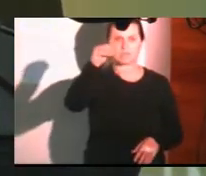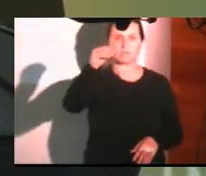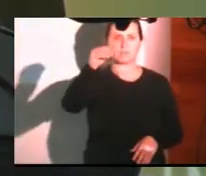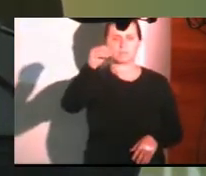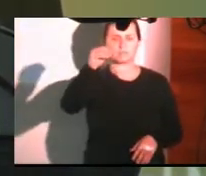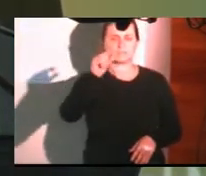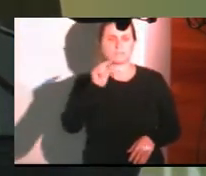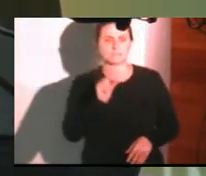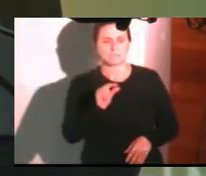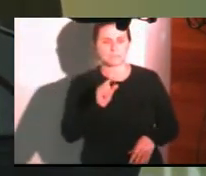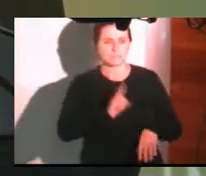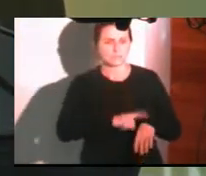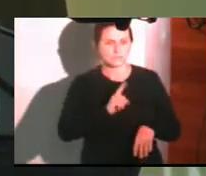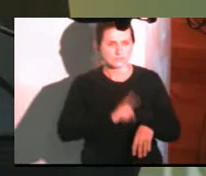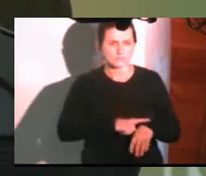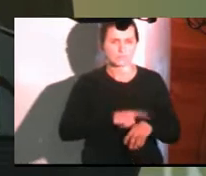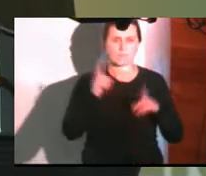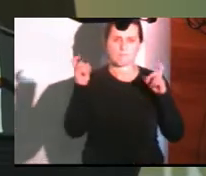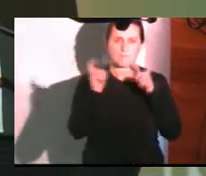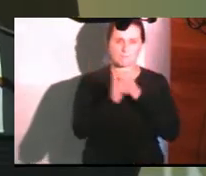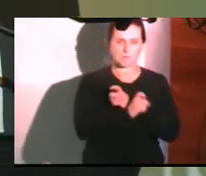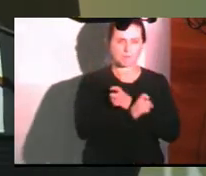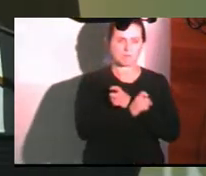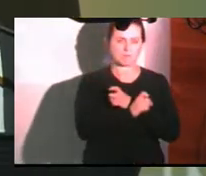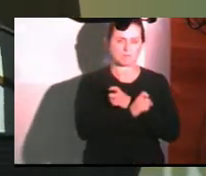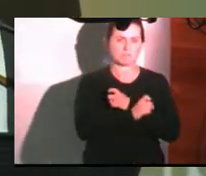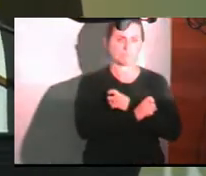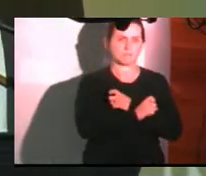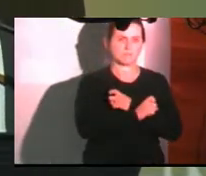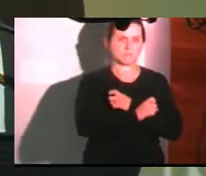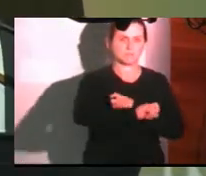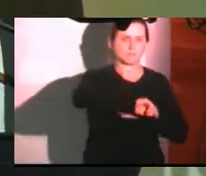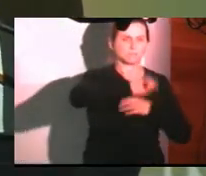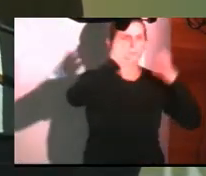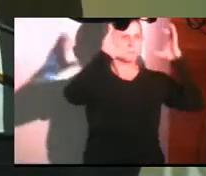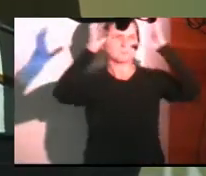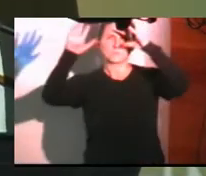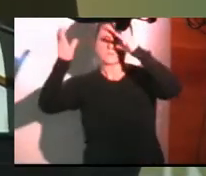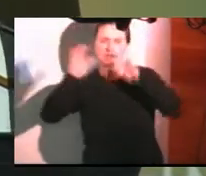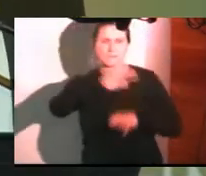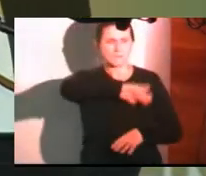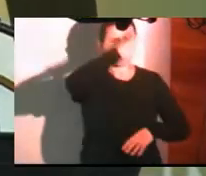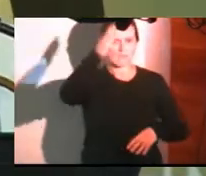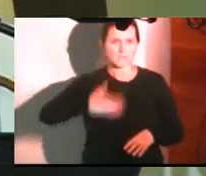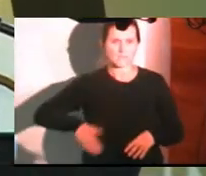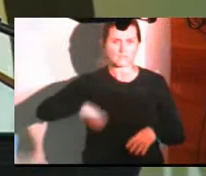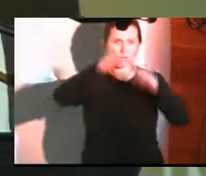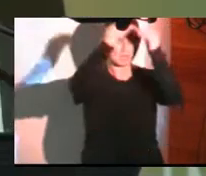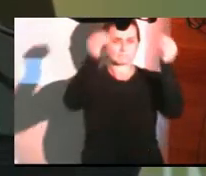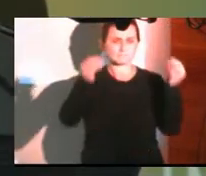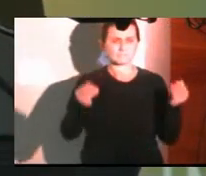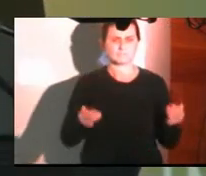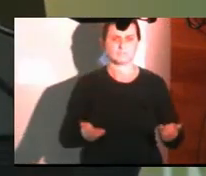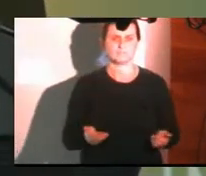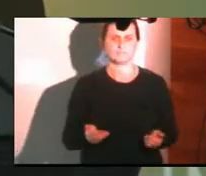veníamos saliendo de la contingencia que nos deparó el volcán Puyehue. Y yo